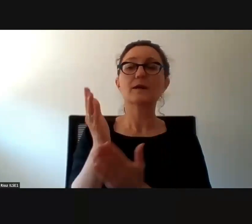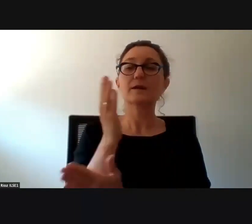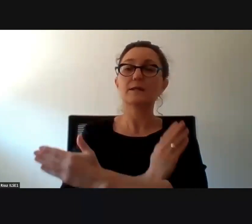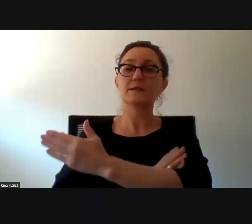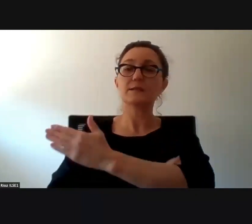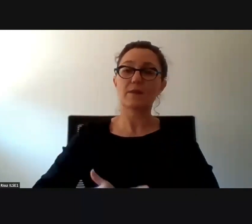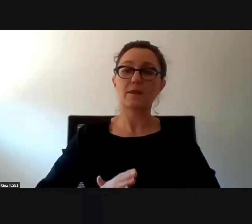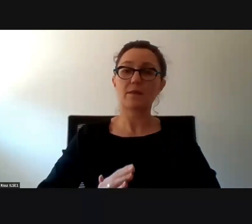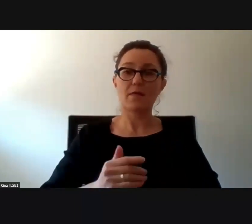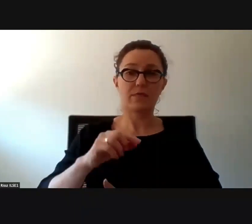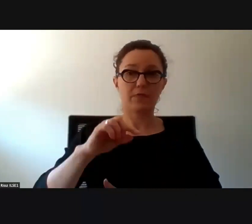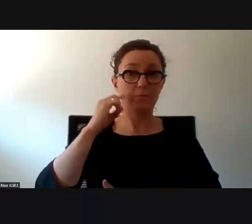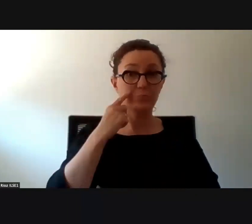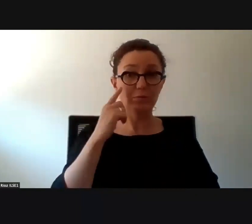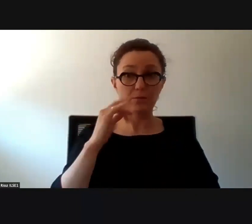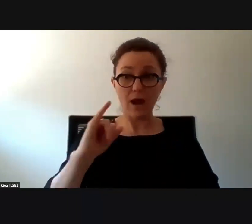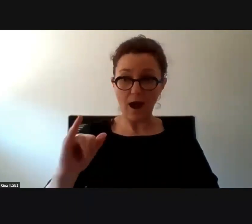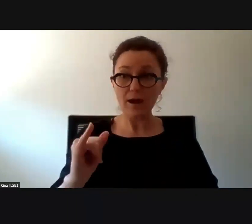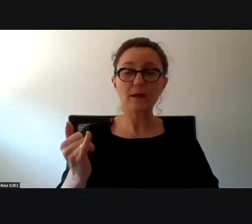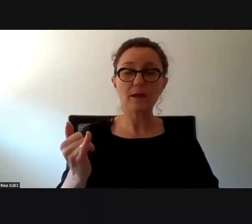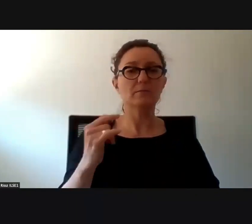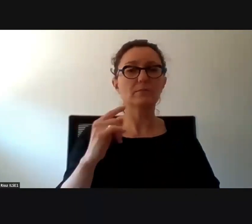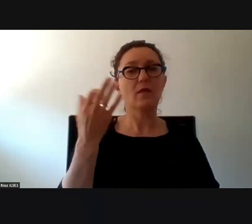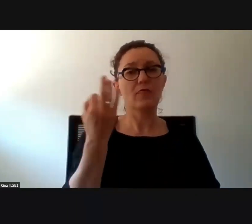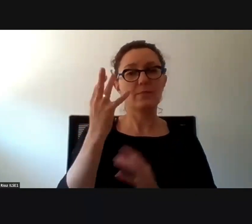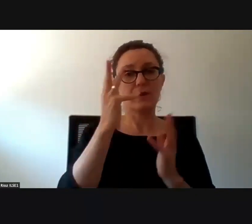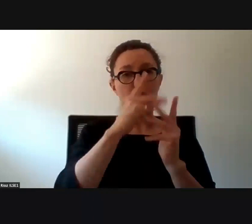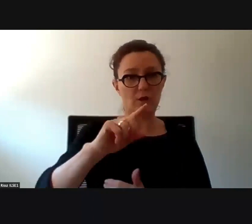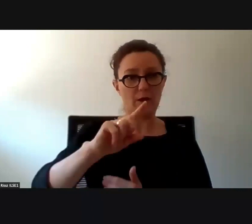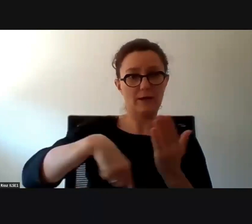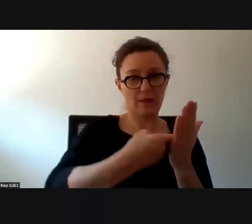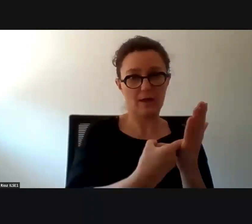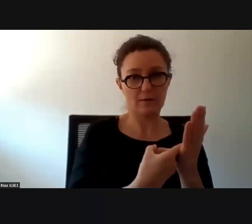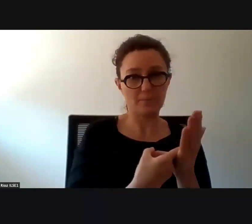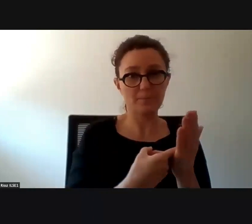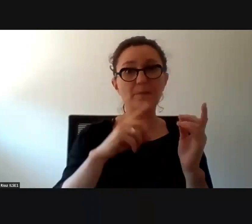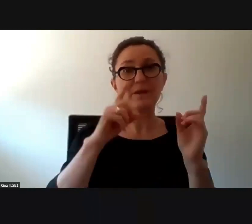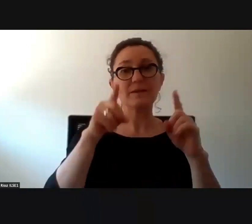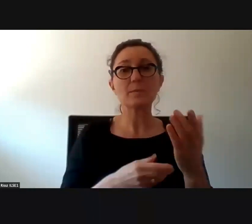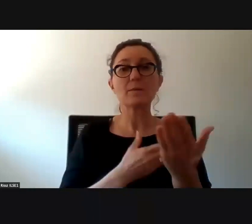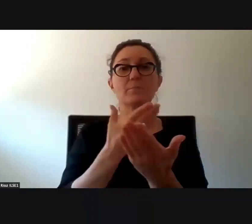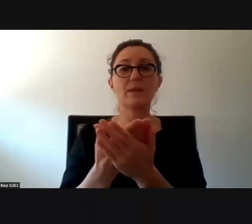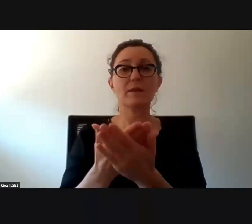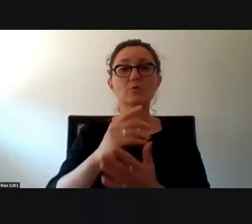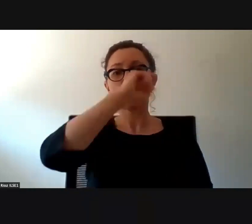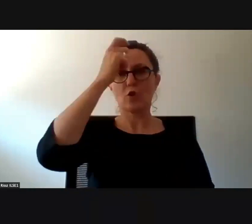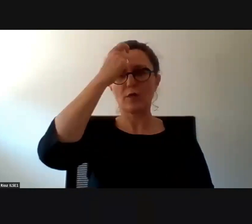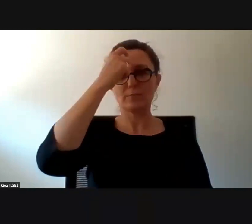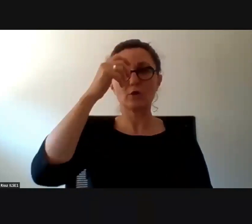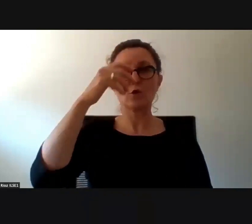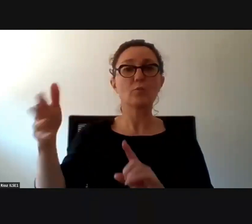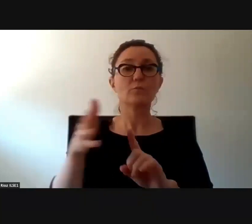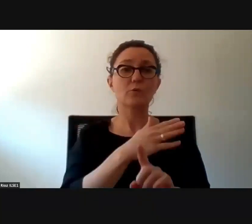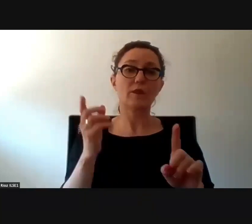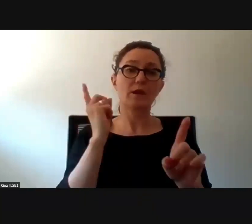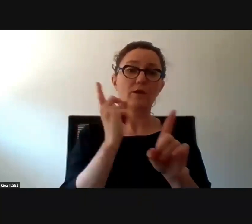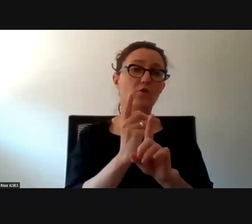percibida. Igualmente, pedimos la ampliación de ese concepto de violencia contra la